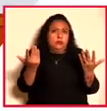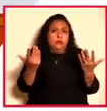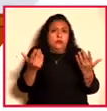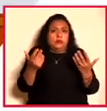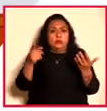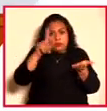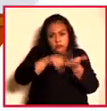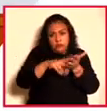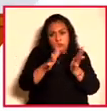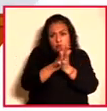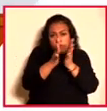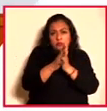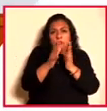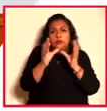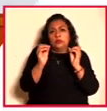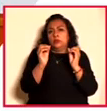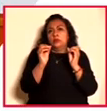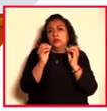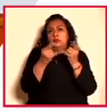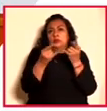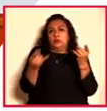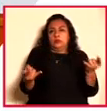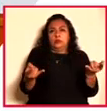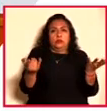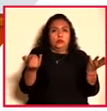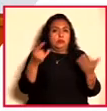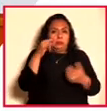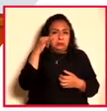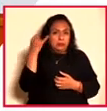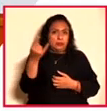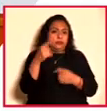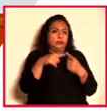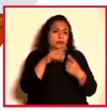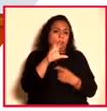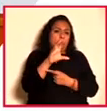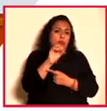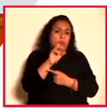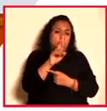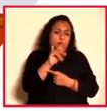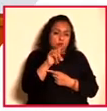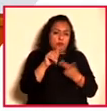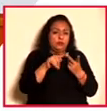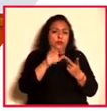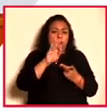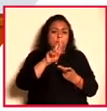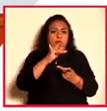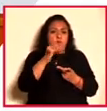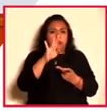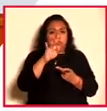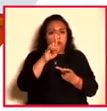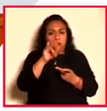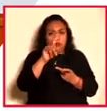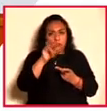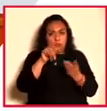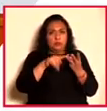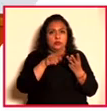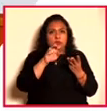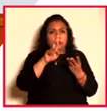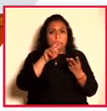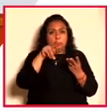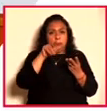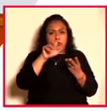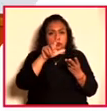de estos acontecimientos. Dígase Cortés, Fray Bartolomé de Olmedo, Bernal Díaz del Castillo,